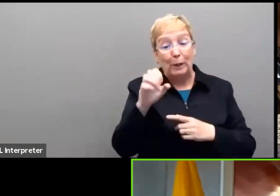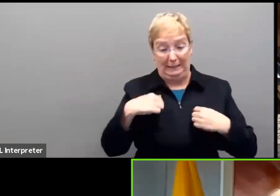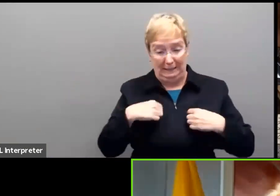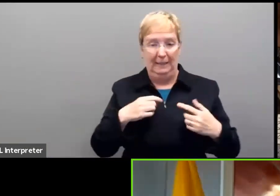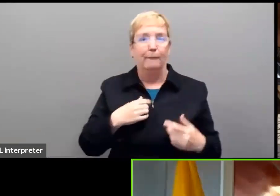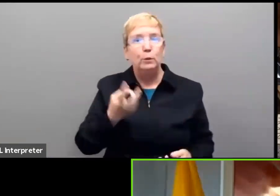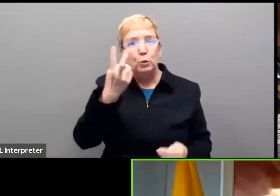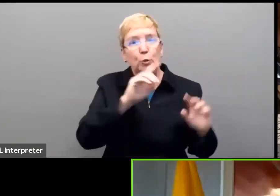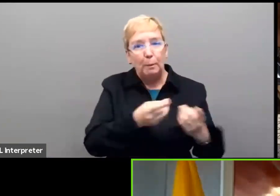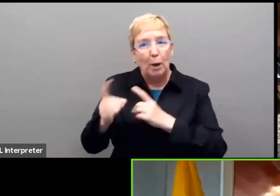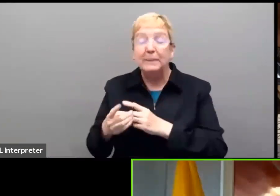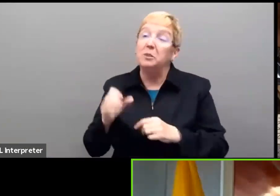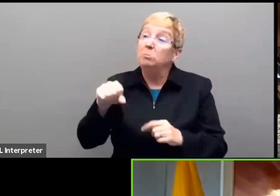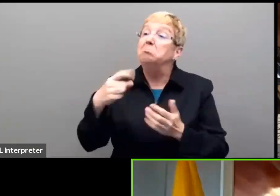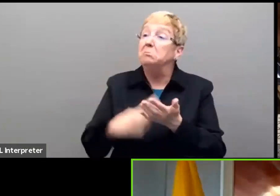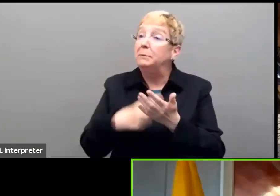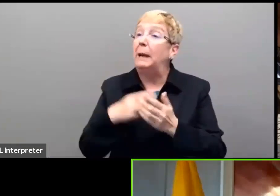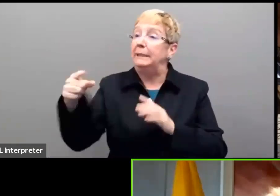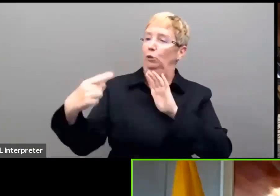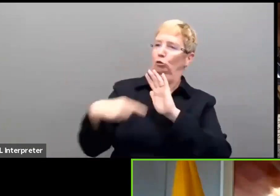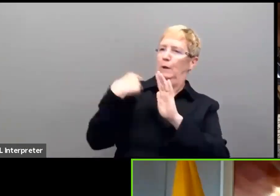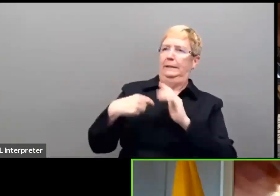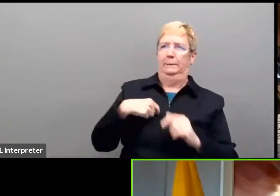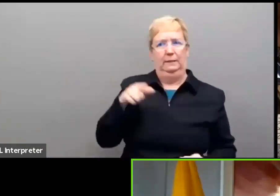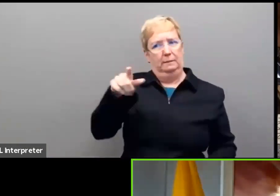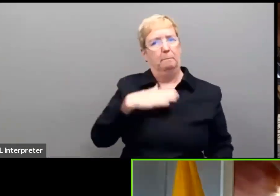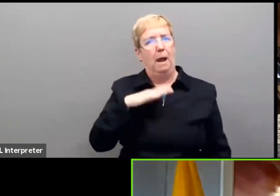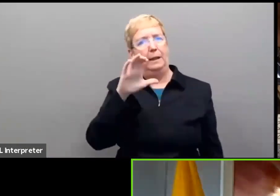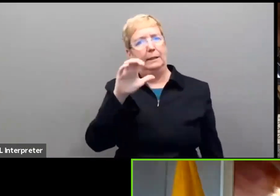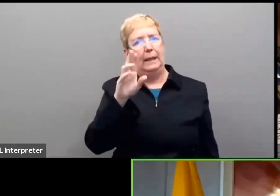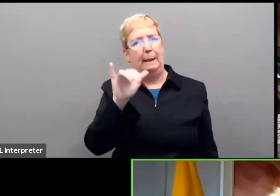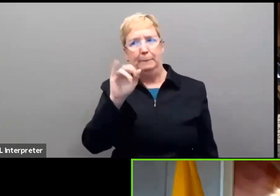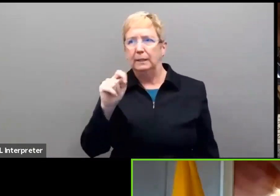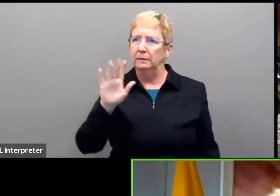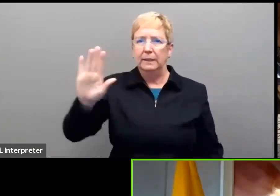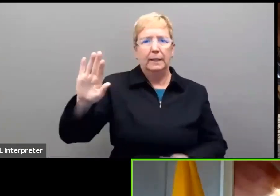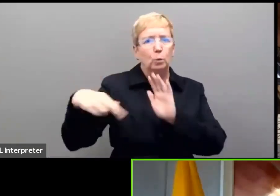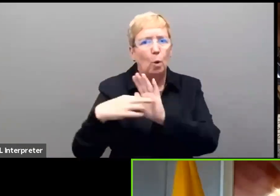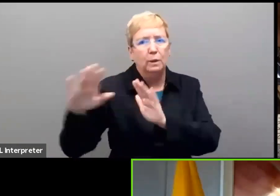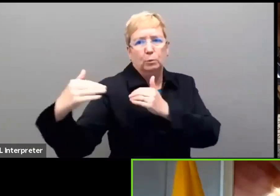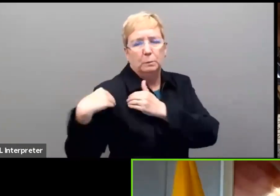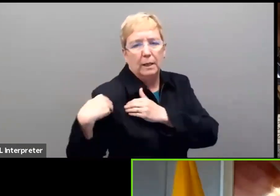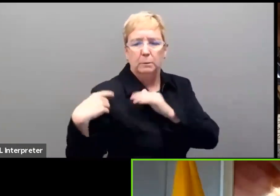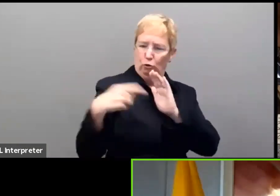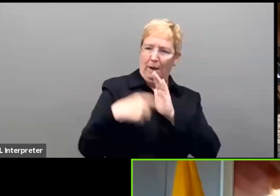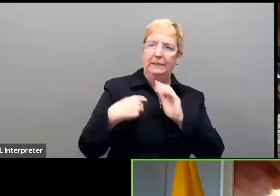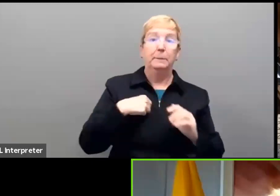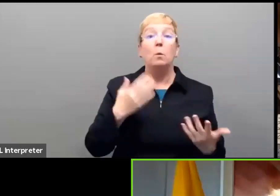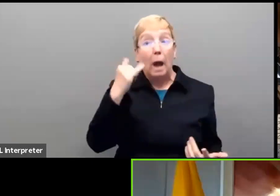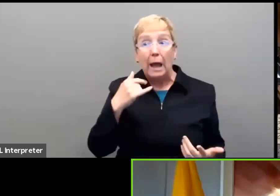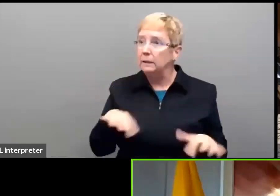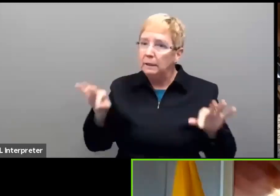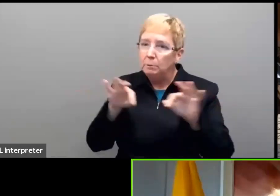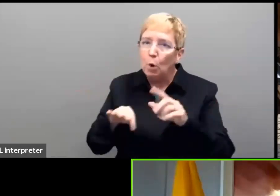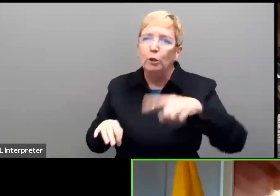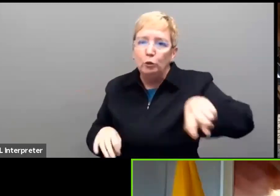los decretos. La mayor parte de nosotros tiene un negocio, tiene puertas, etcétera, pueden poner un letrero. Yo les invito a